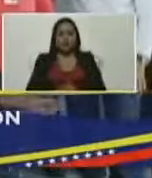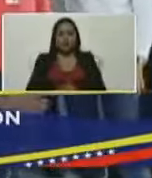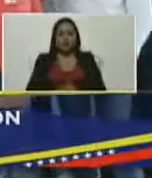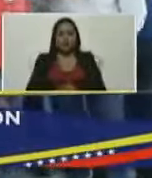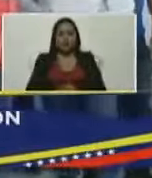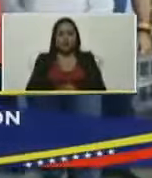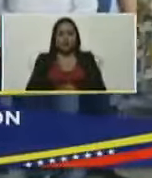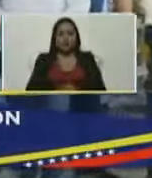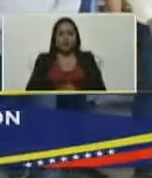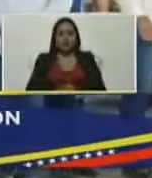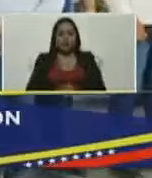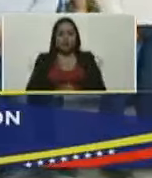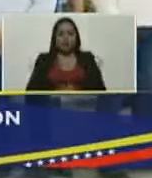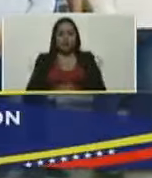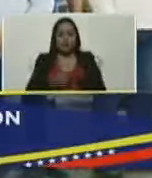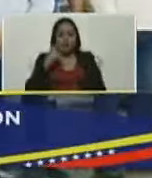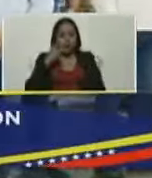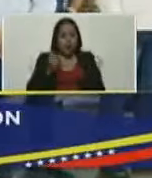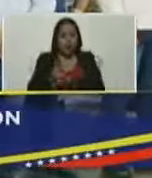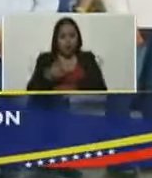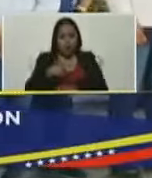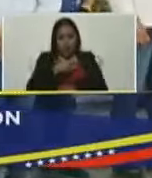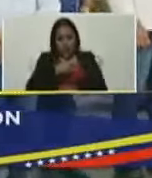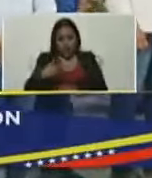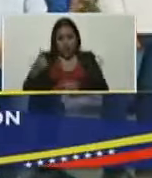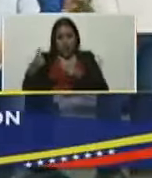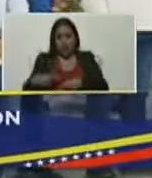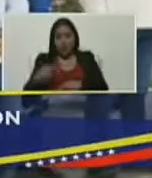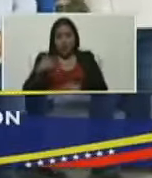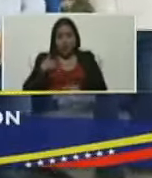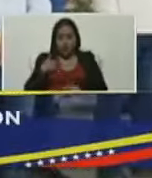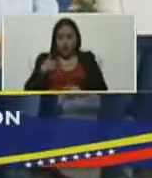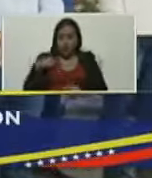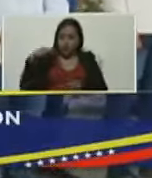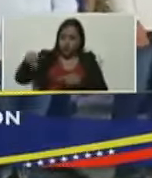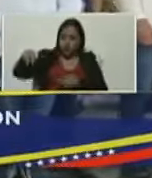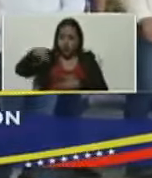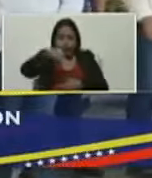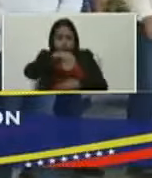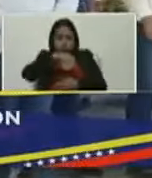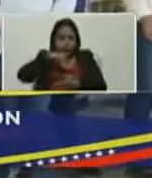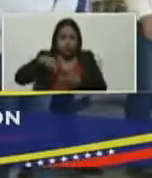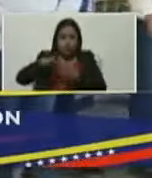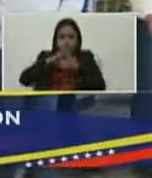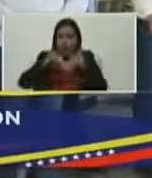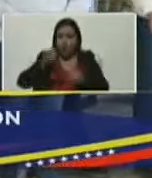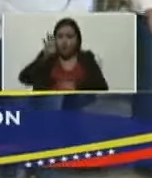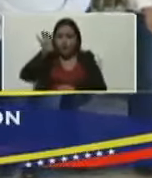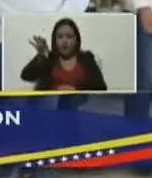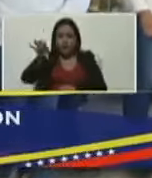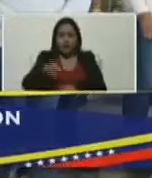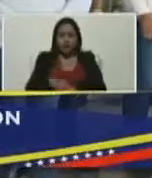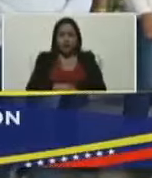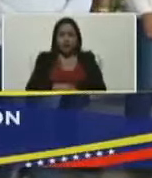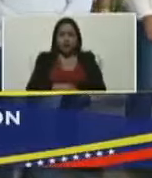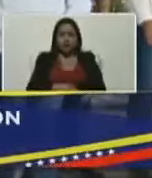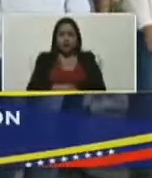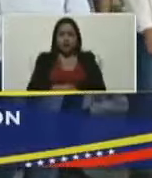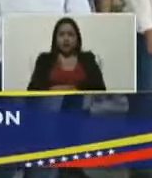Miren, yo quiero también, porque estoy haciendo una peregrinación por el país, y estuve en un pata